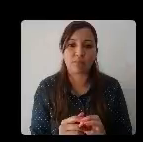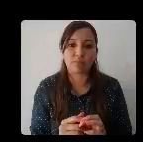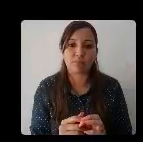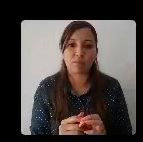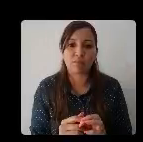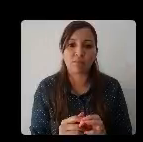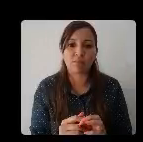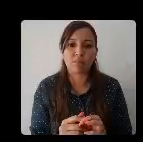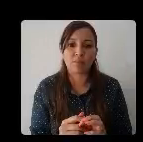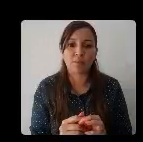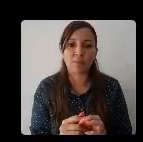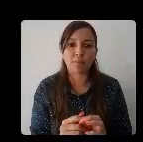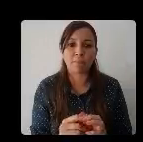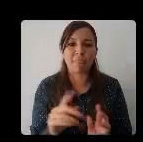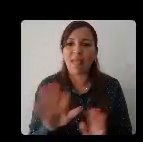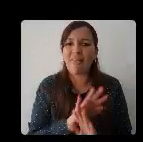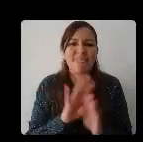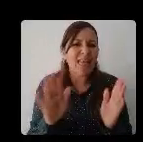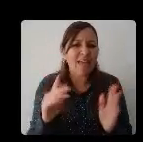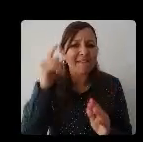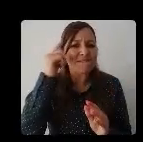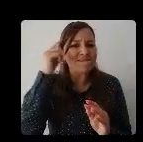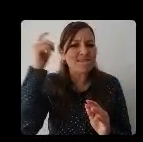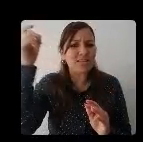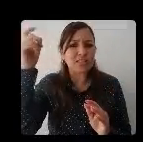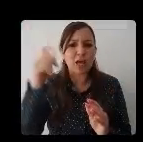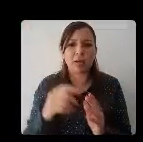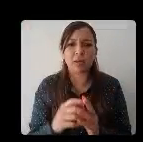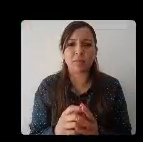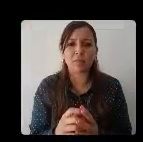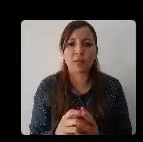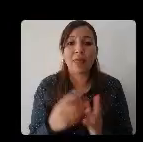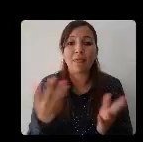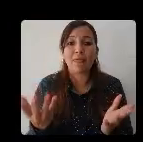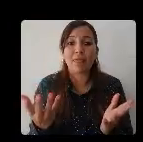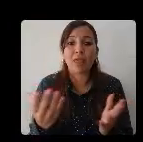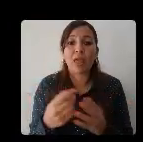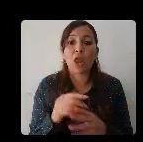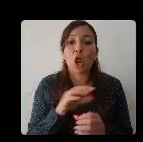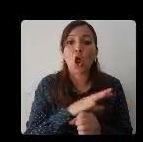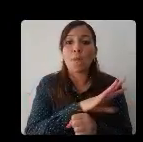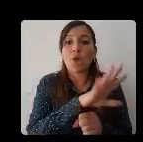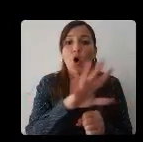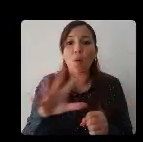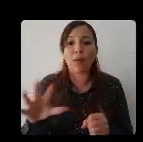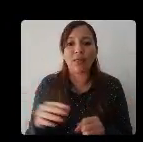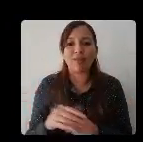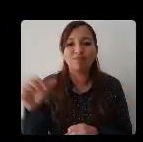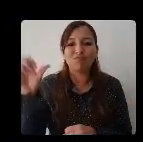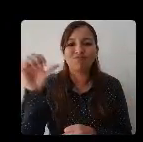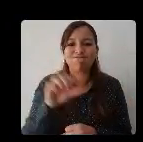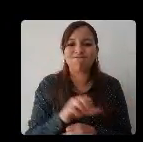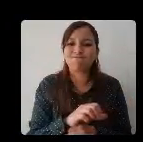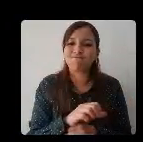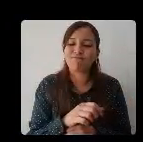pudiera pasar algo como la coyuntura del COVID y esta pandemia. De hecho, nuestro sector ha sido uno de los más afectados. Entonces, acá